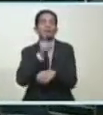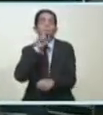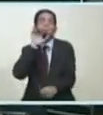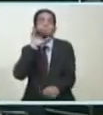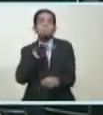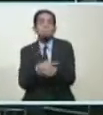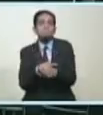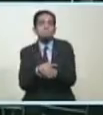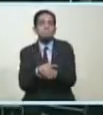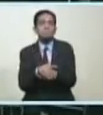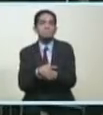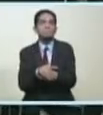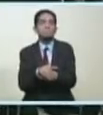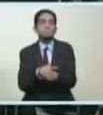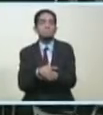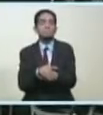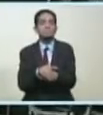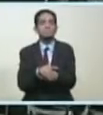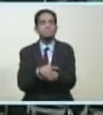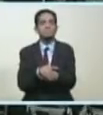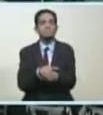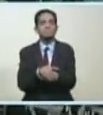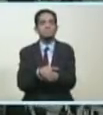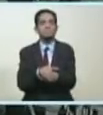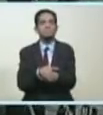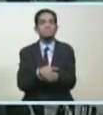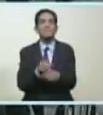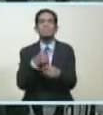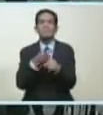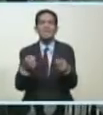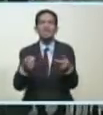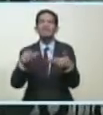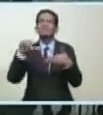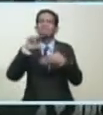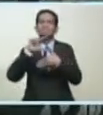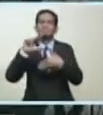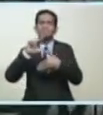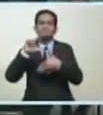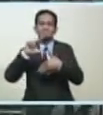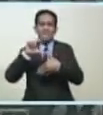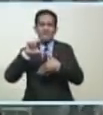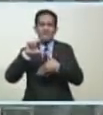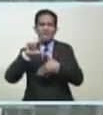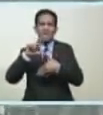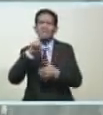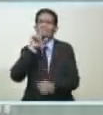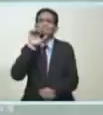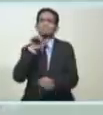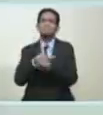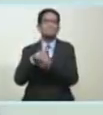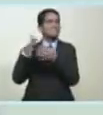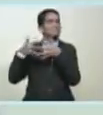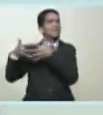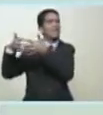Gobernantes serviles a ustedes no quiere decir que América Latina es servil a los Estados Unidos y a su imperio, no.